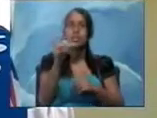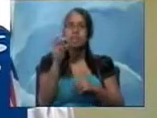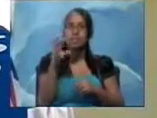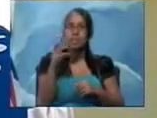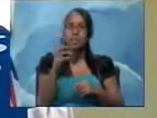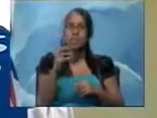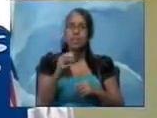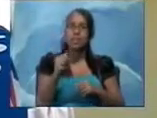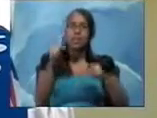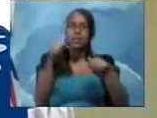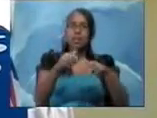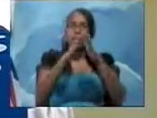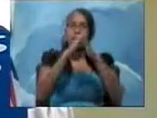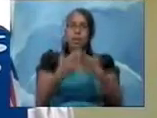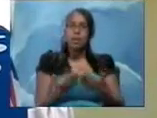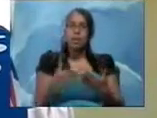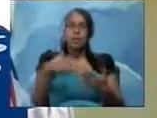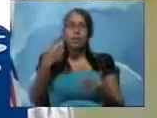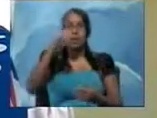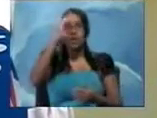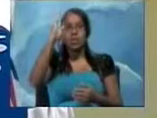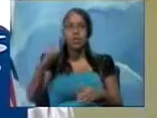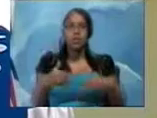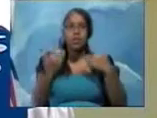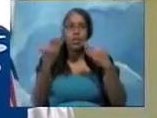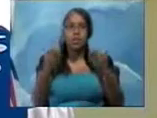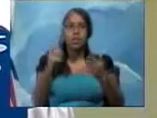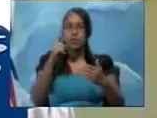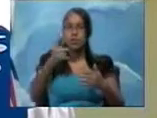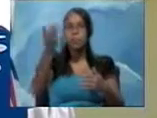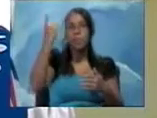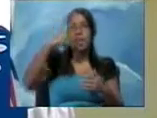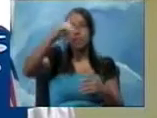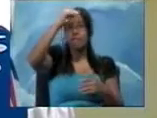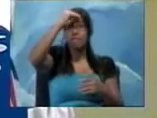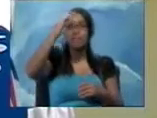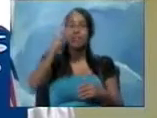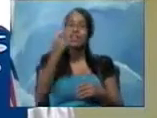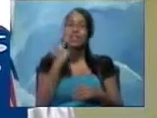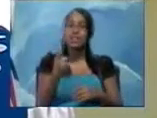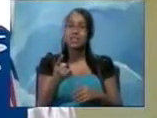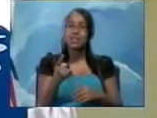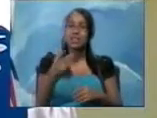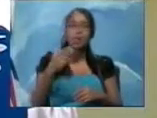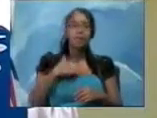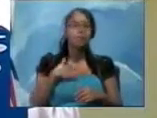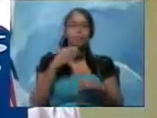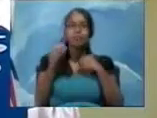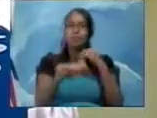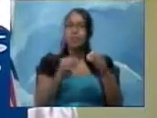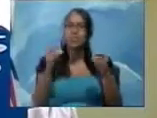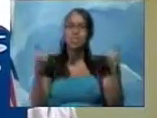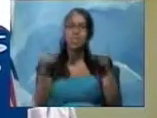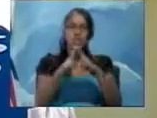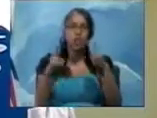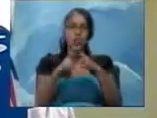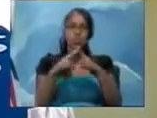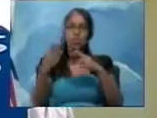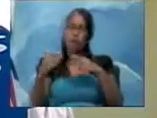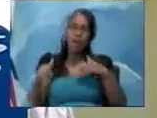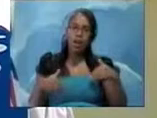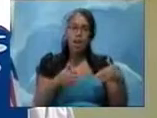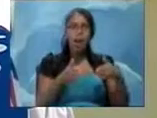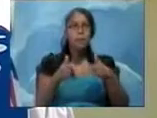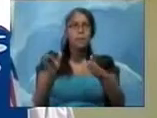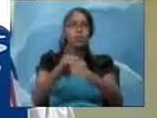citando la palabra que Dios le dio a a a David y dice me hiciste conocer Los caminos de